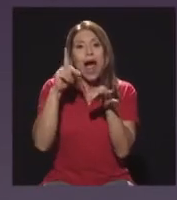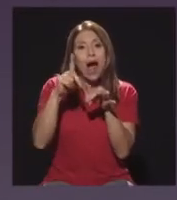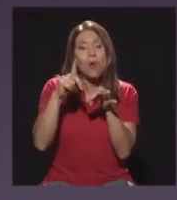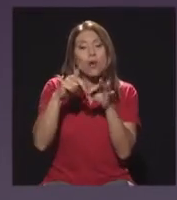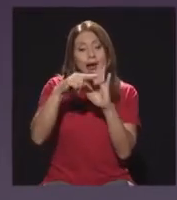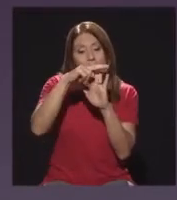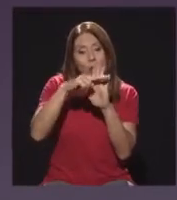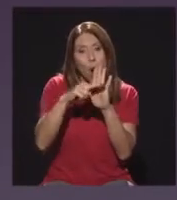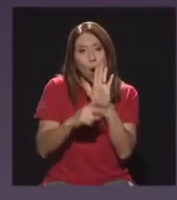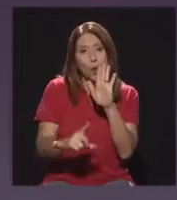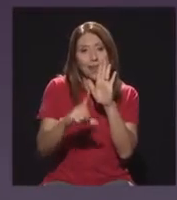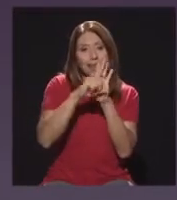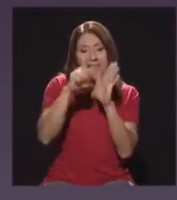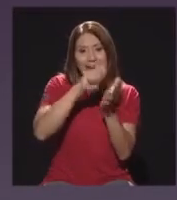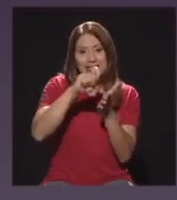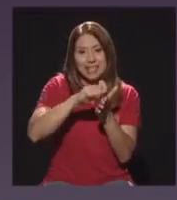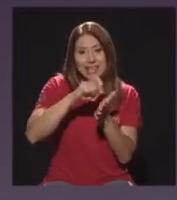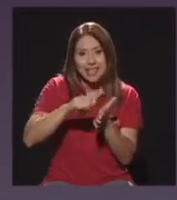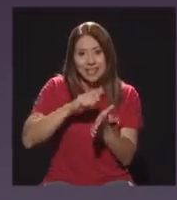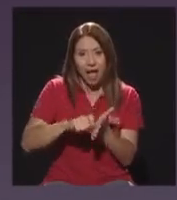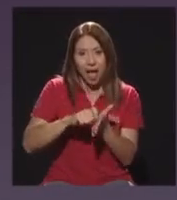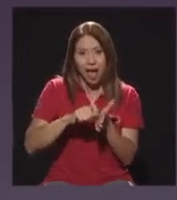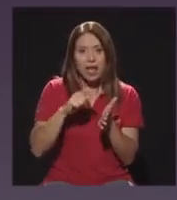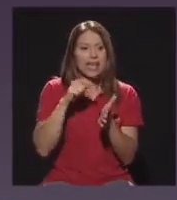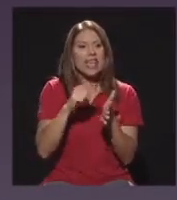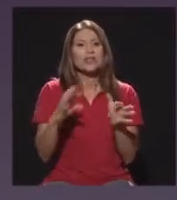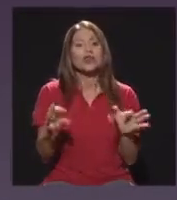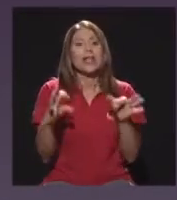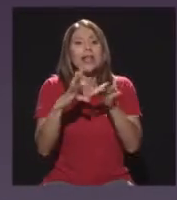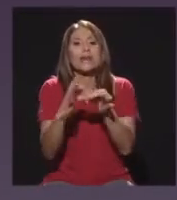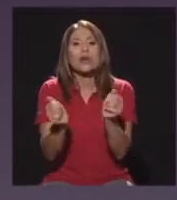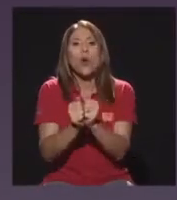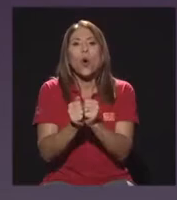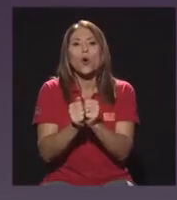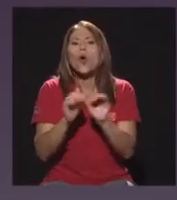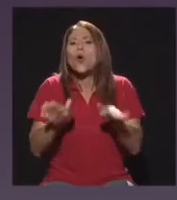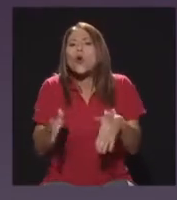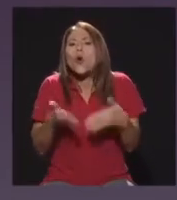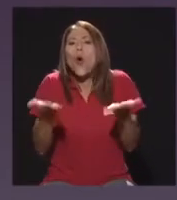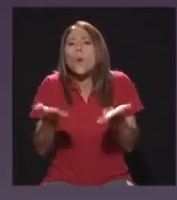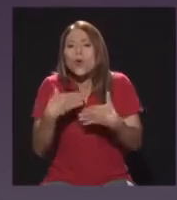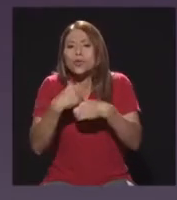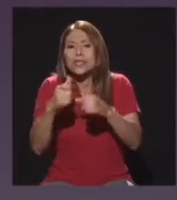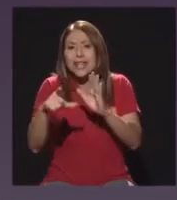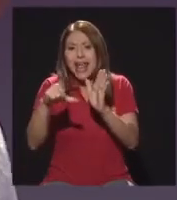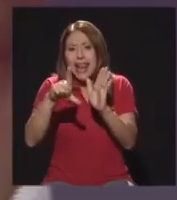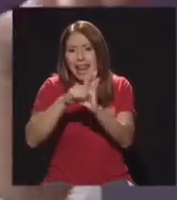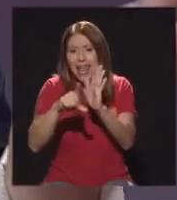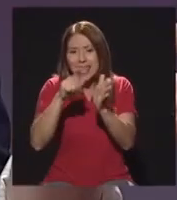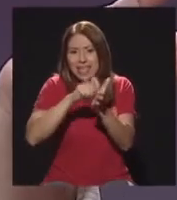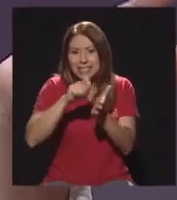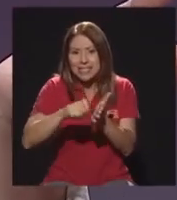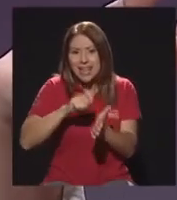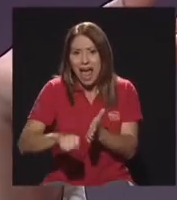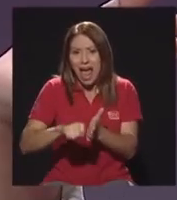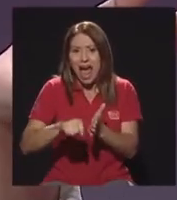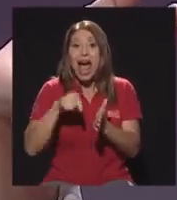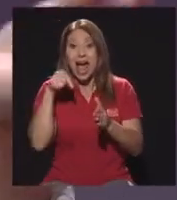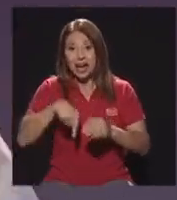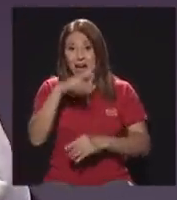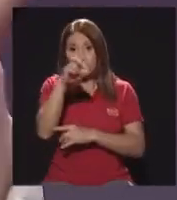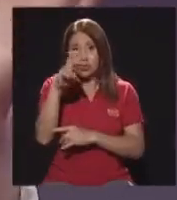verdad que tiene que ver con cómo se legisla y en costa rica se legisla a partir de la asamblea